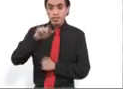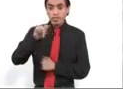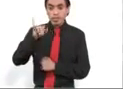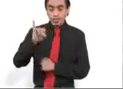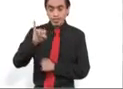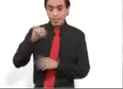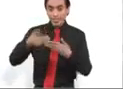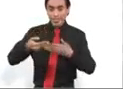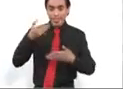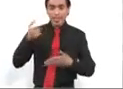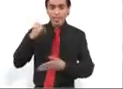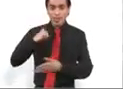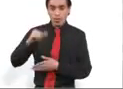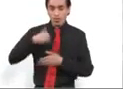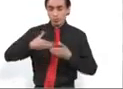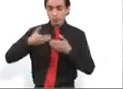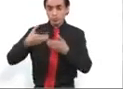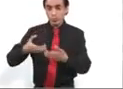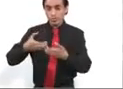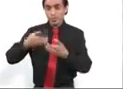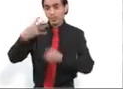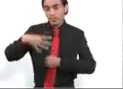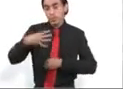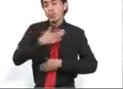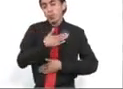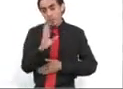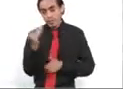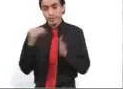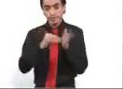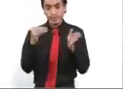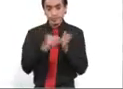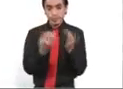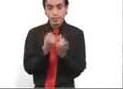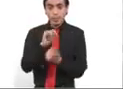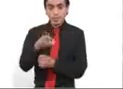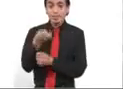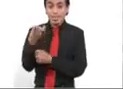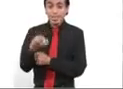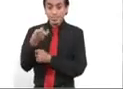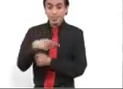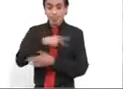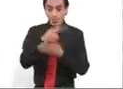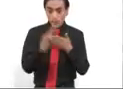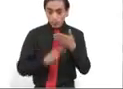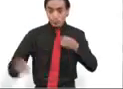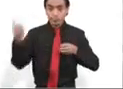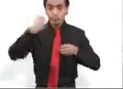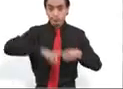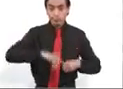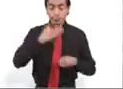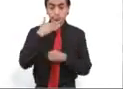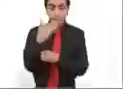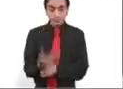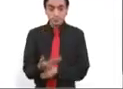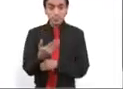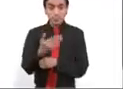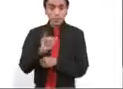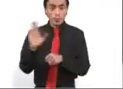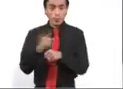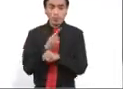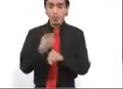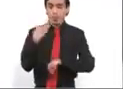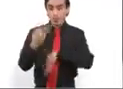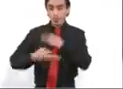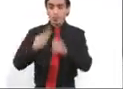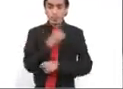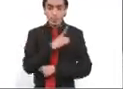antigua Ruta 14 o todavía, pero que sean parte de este proyecto, porque aquí todos debemos ser